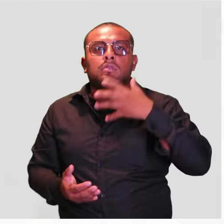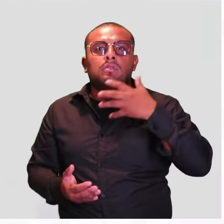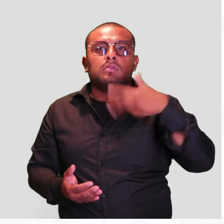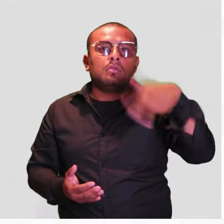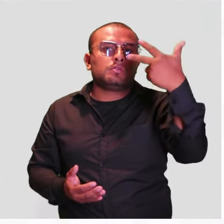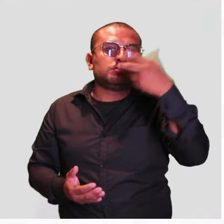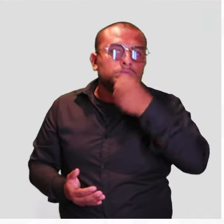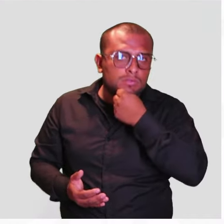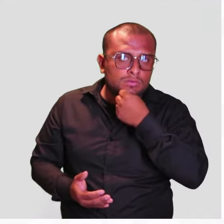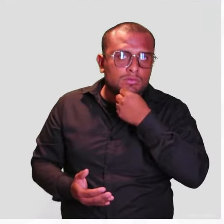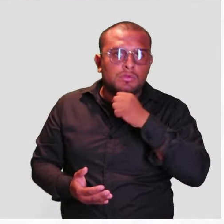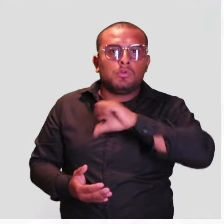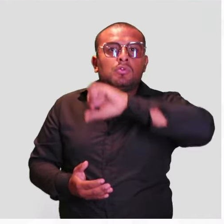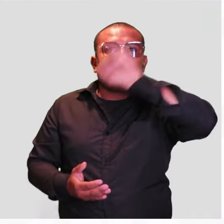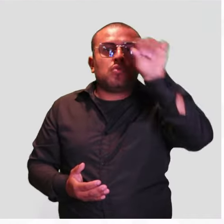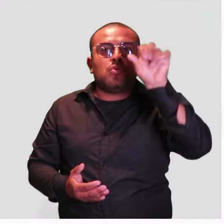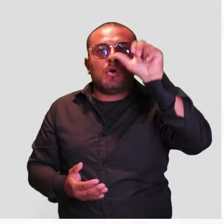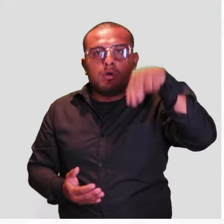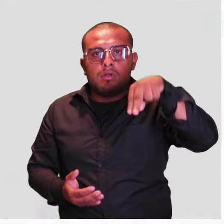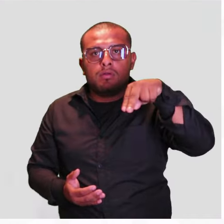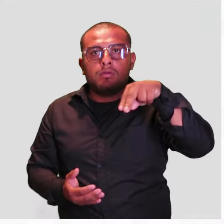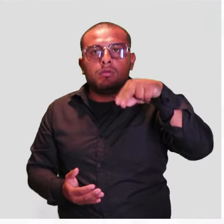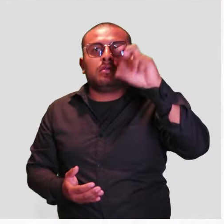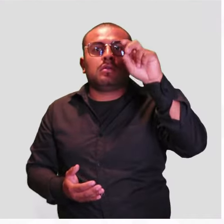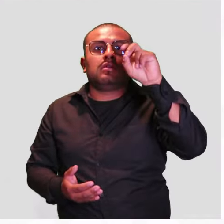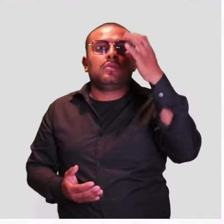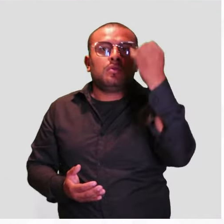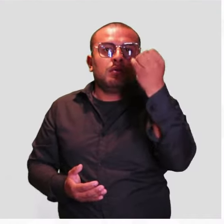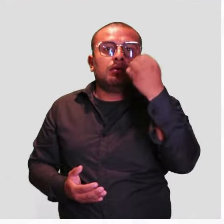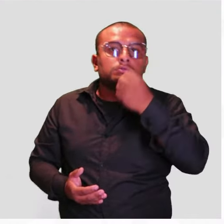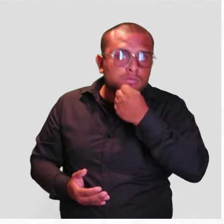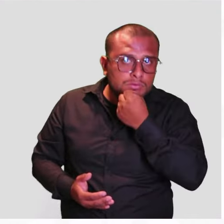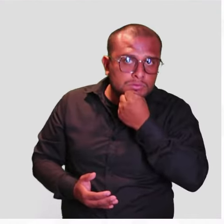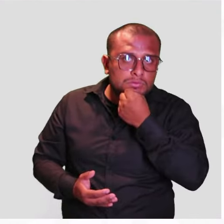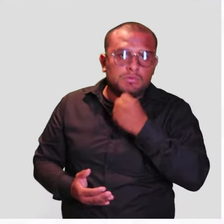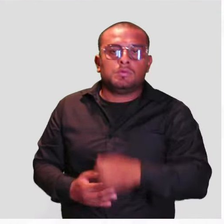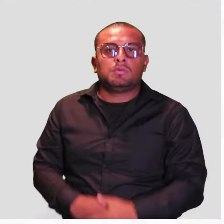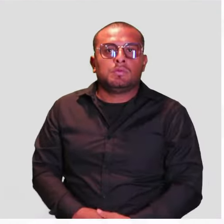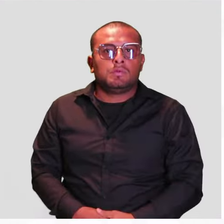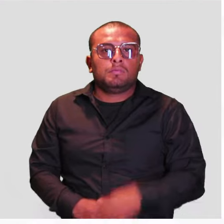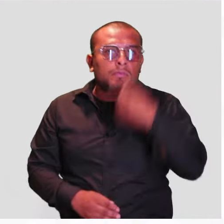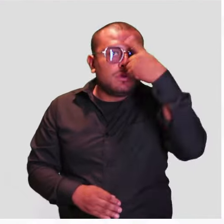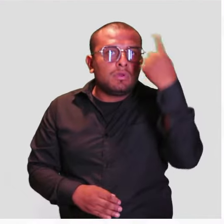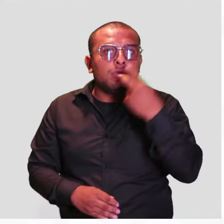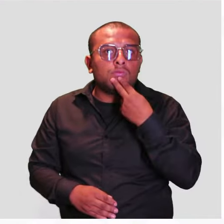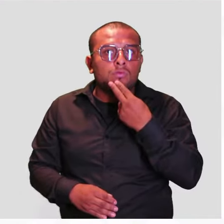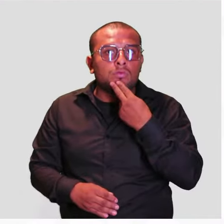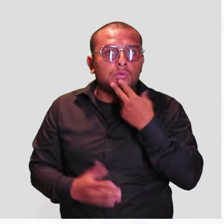Juan Alvarado Navarrete, le restan 39 segundos para utilizar